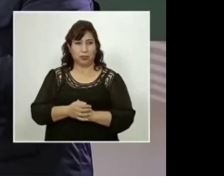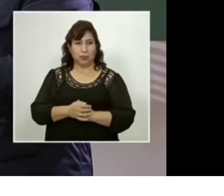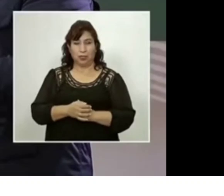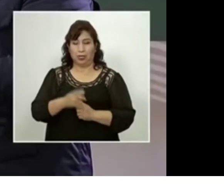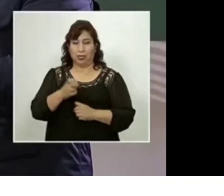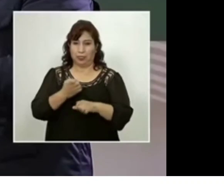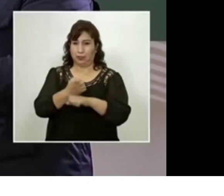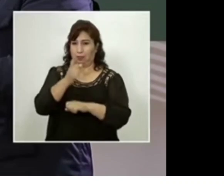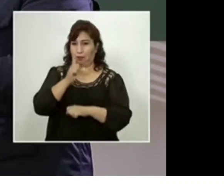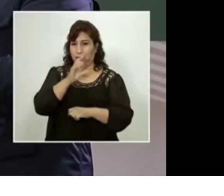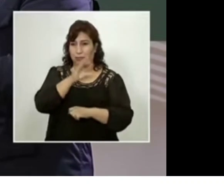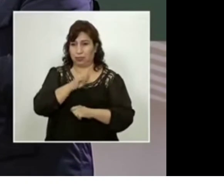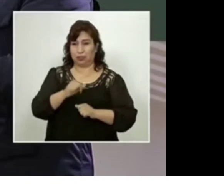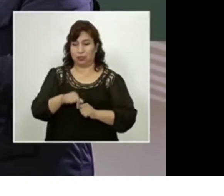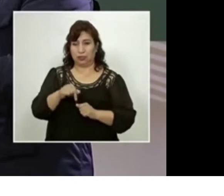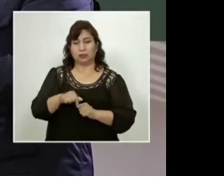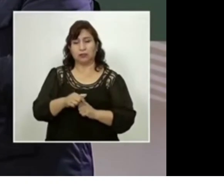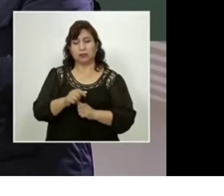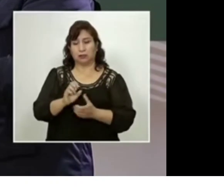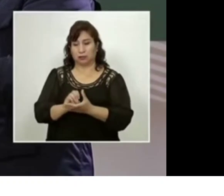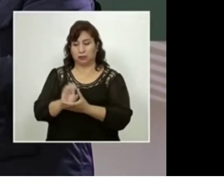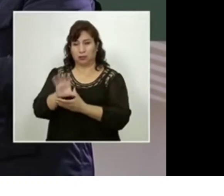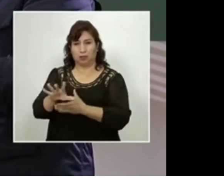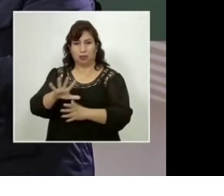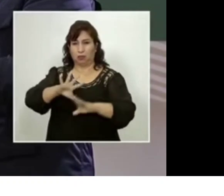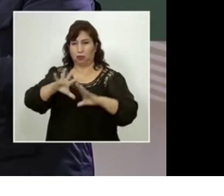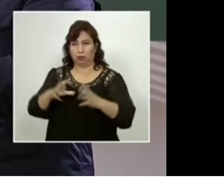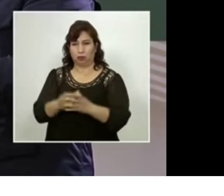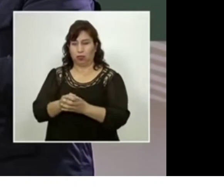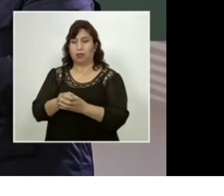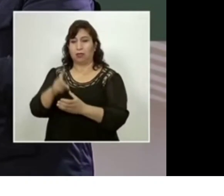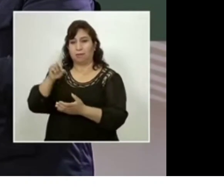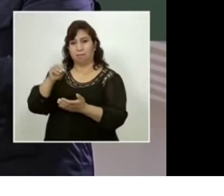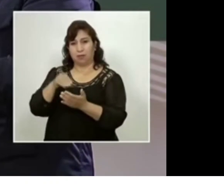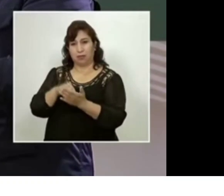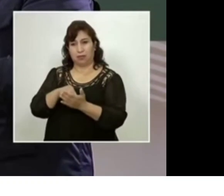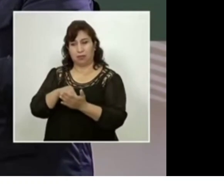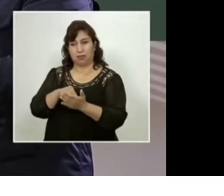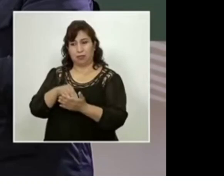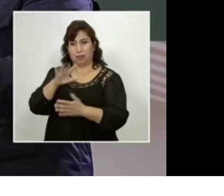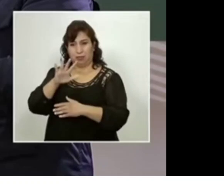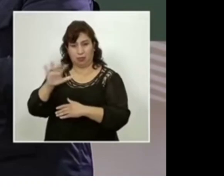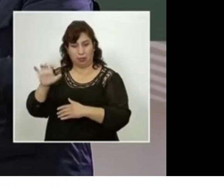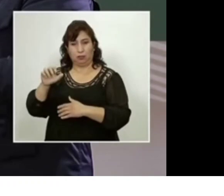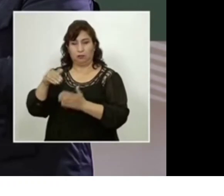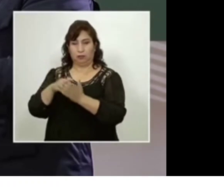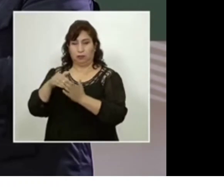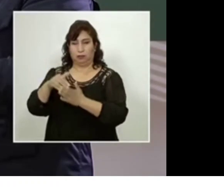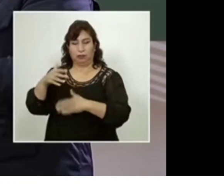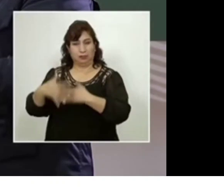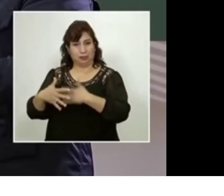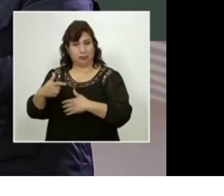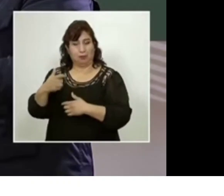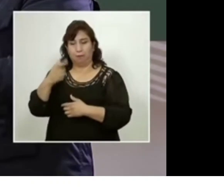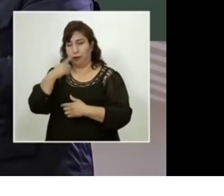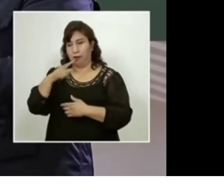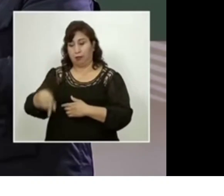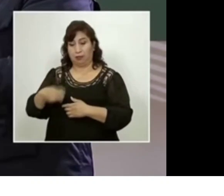Aguascalientes este año se invierte un total de 1.515 millones de pesos para el bienestar de